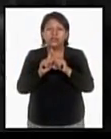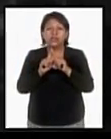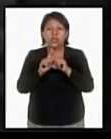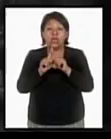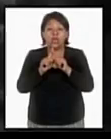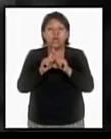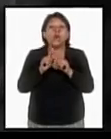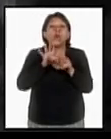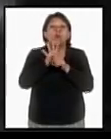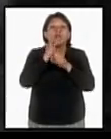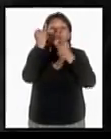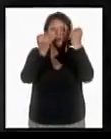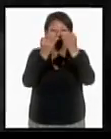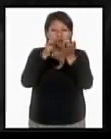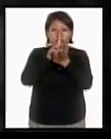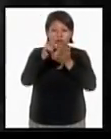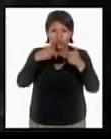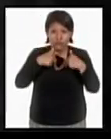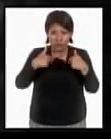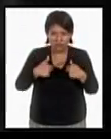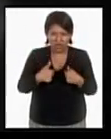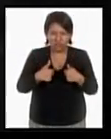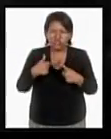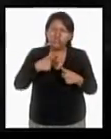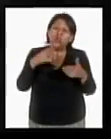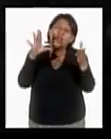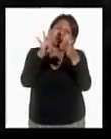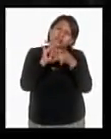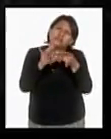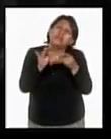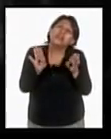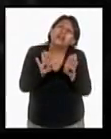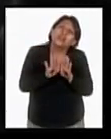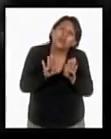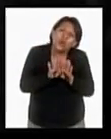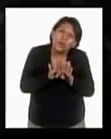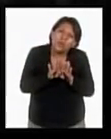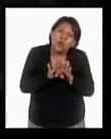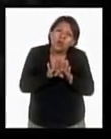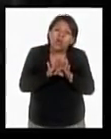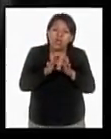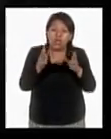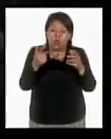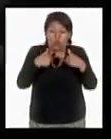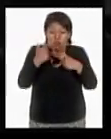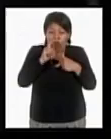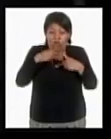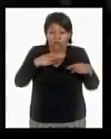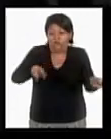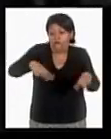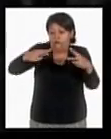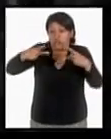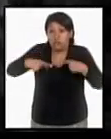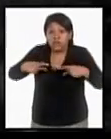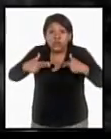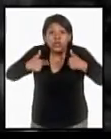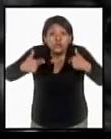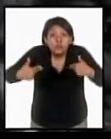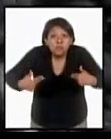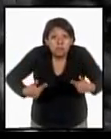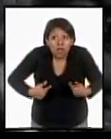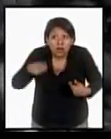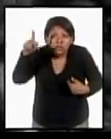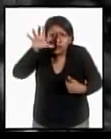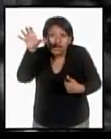humanos, cómo explicar y cómo justificar que se estaba traficando con seres humanos de África en